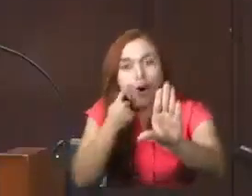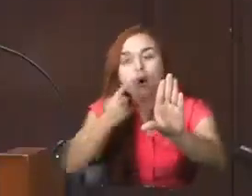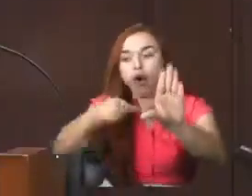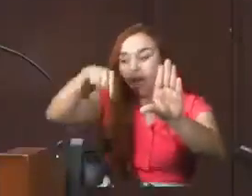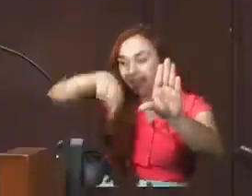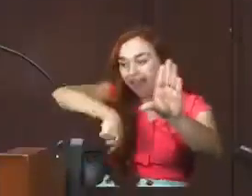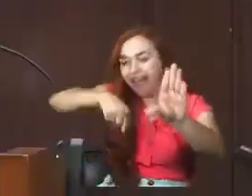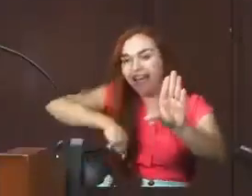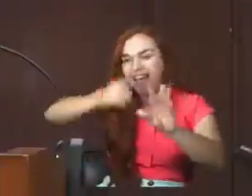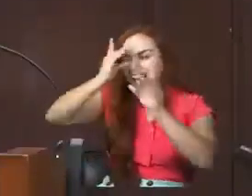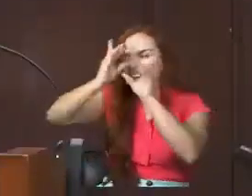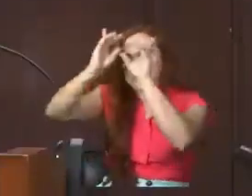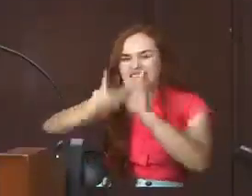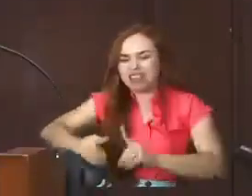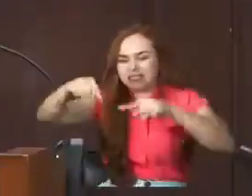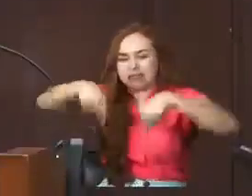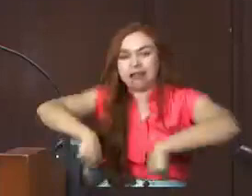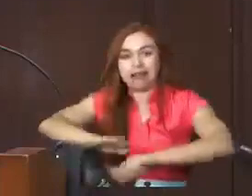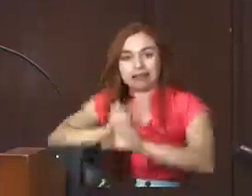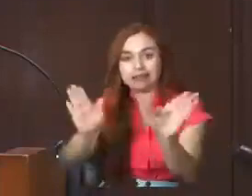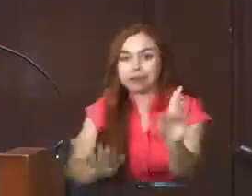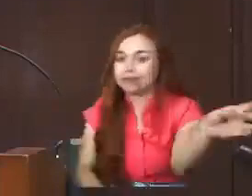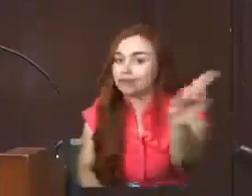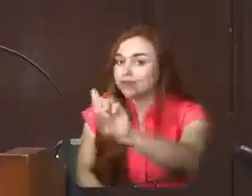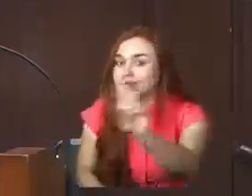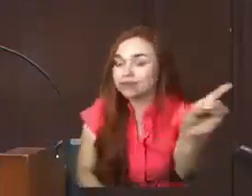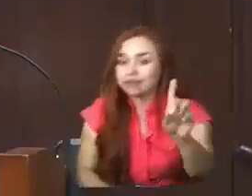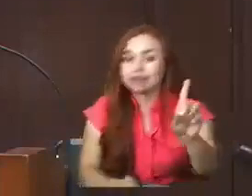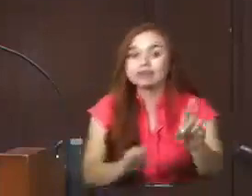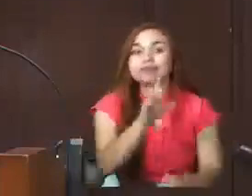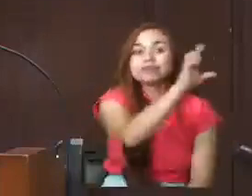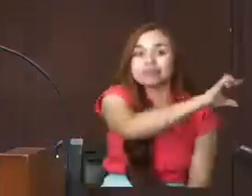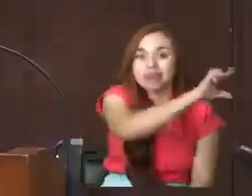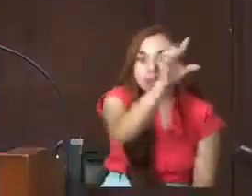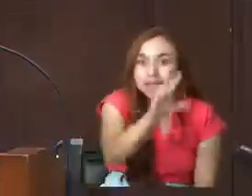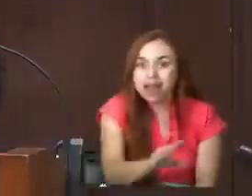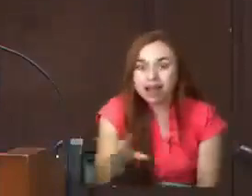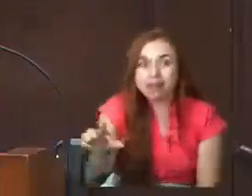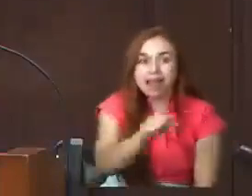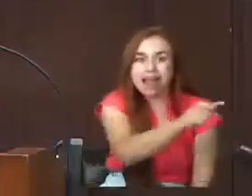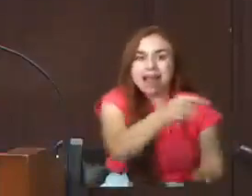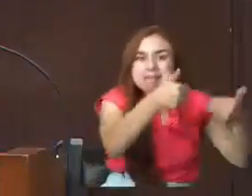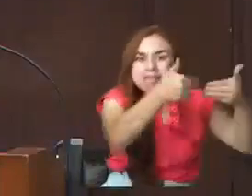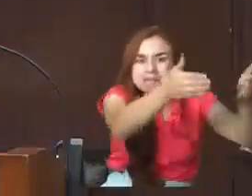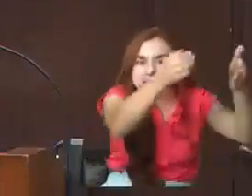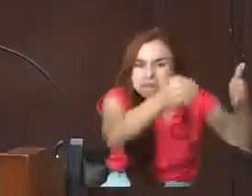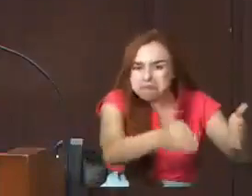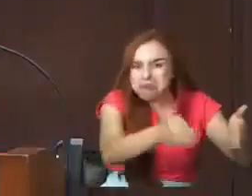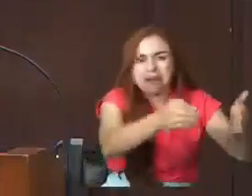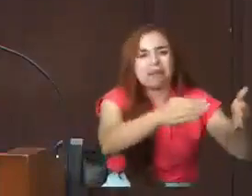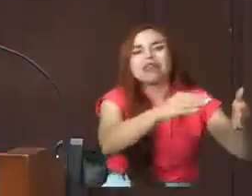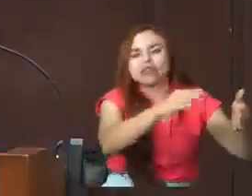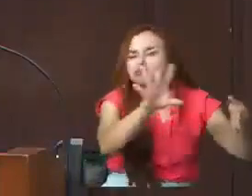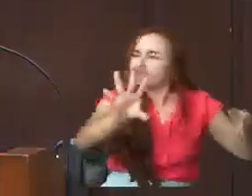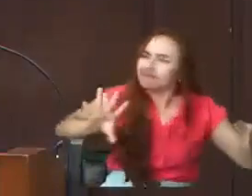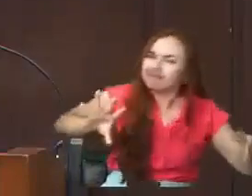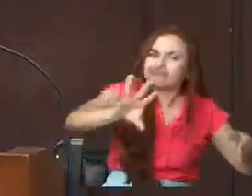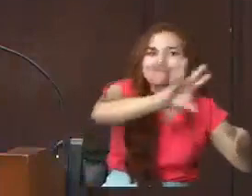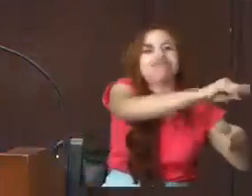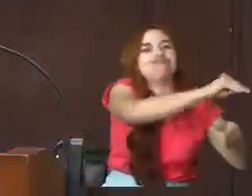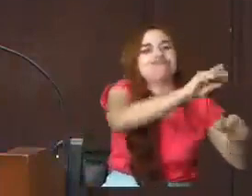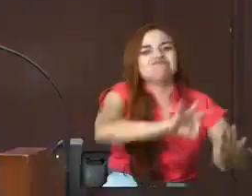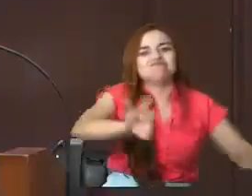Porque ahí en los seminarios que se desplegaron en el Hotel Panamá y en la Asamblea no hay una sola organización